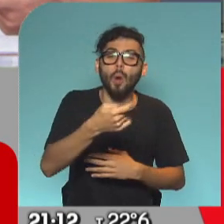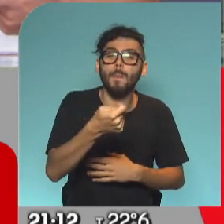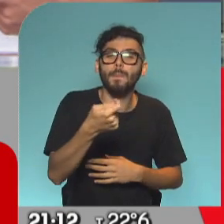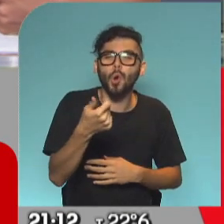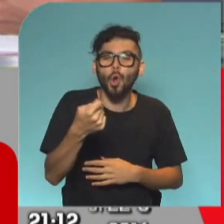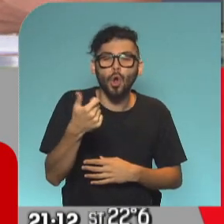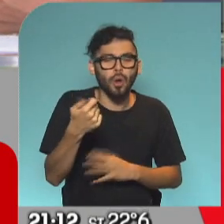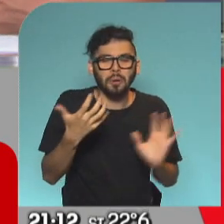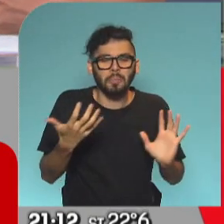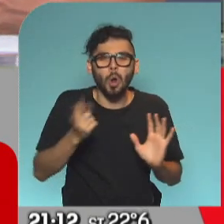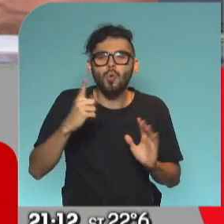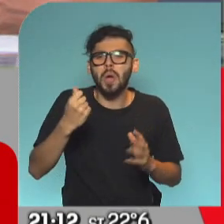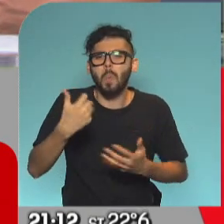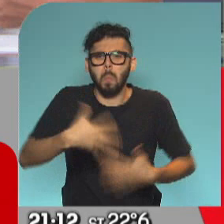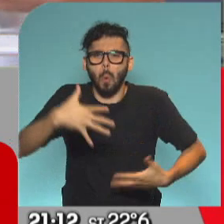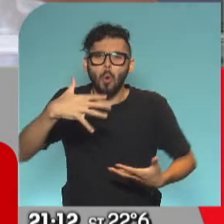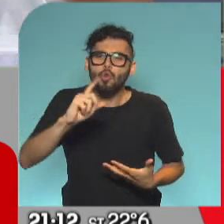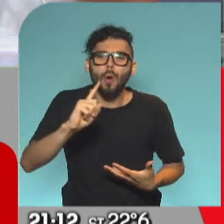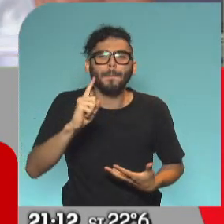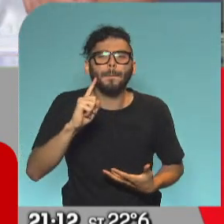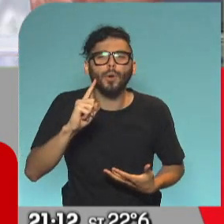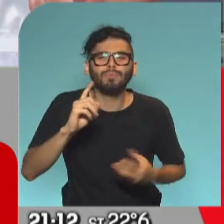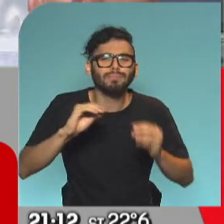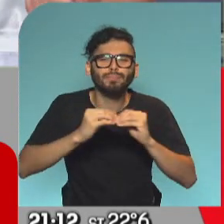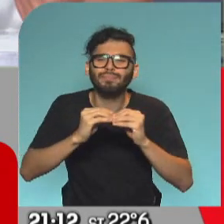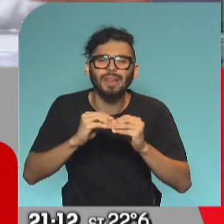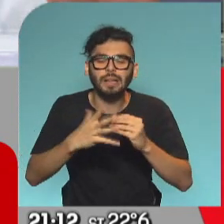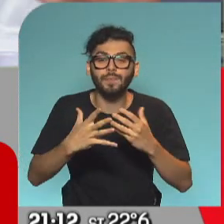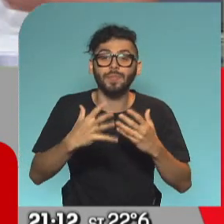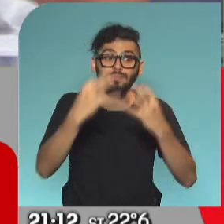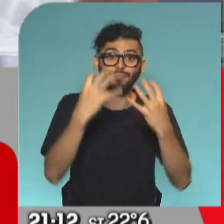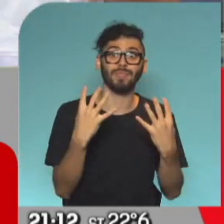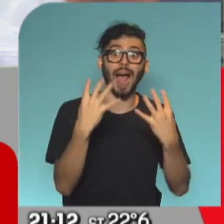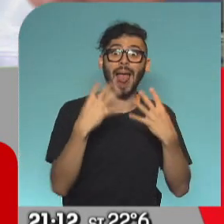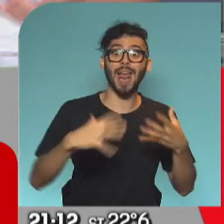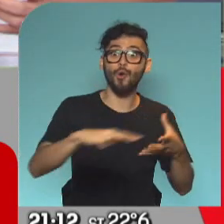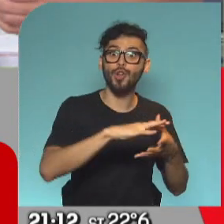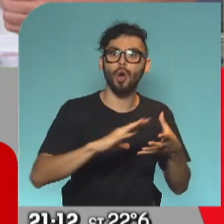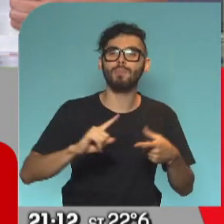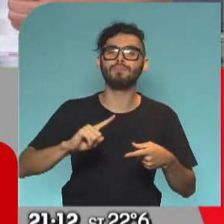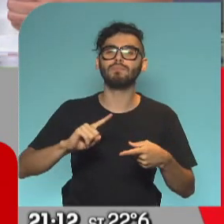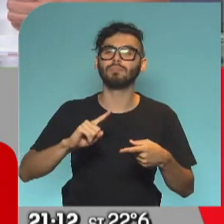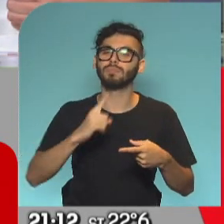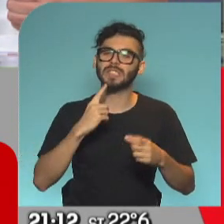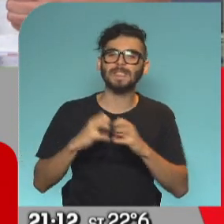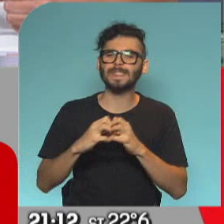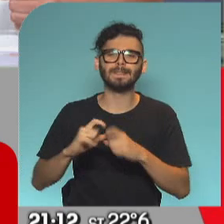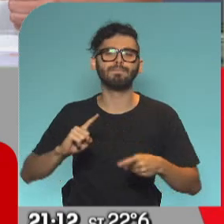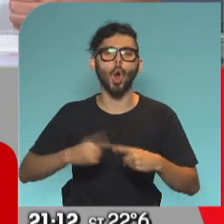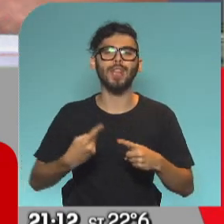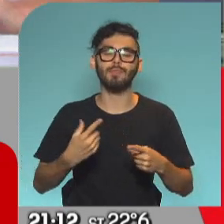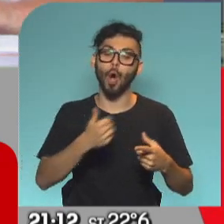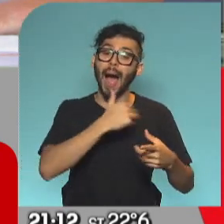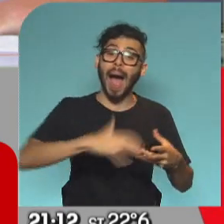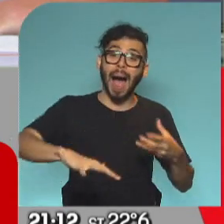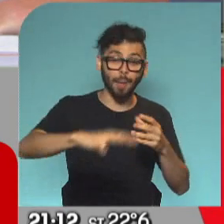trasfondo político, que lo que se está debatiendo es la soberanía de las aguas, del control de las aguas del Reino Unido, donde el Reino Unido